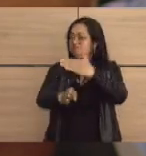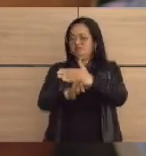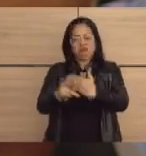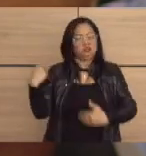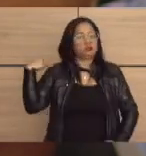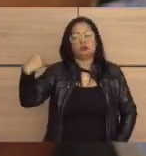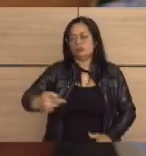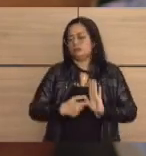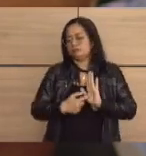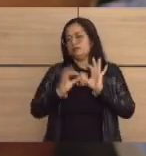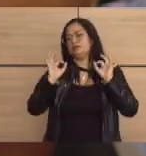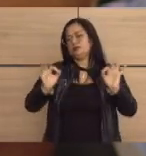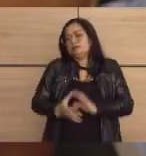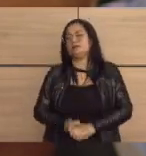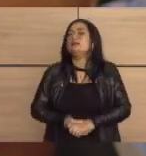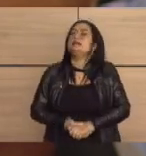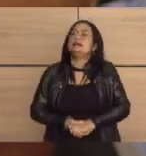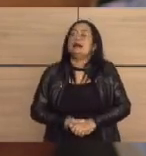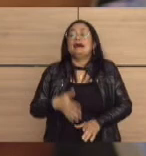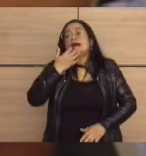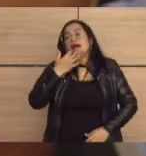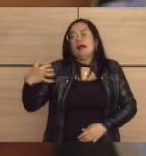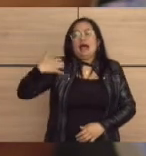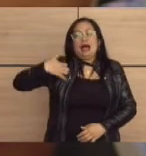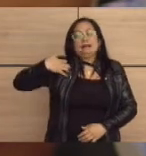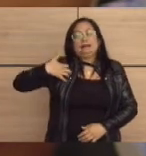En el otro extremo del continente, un país como Argentina,